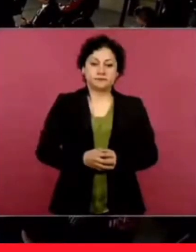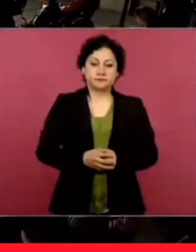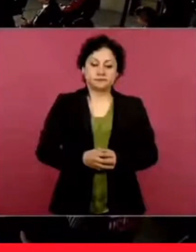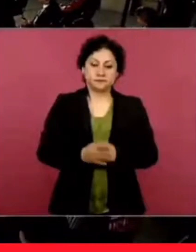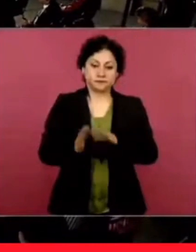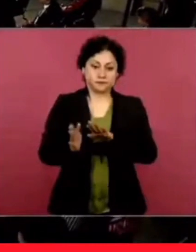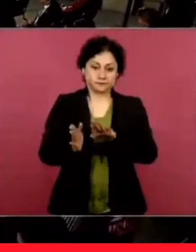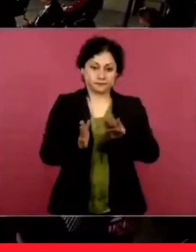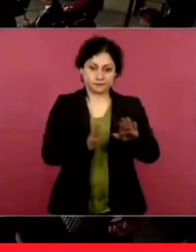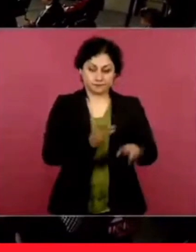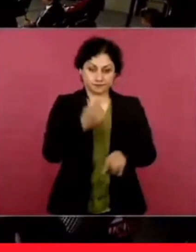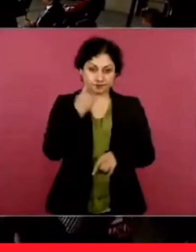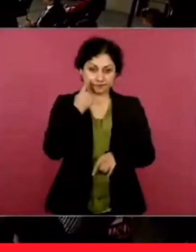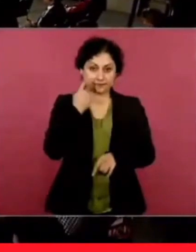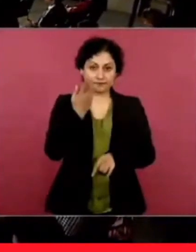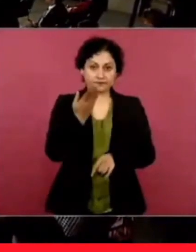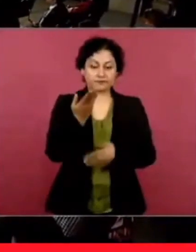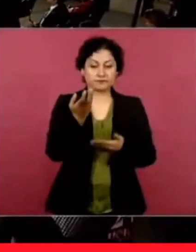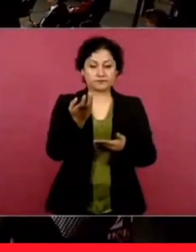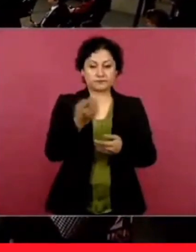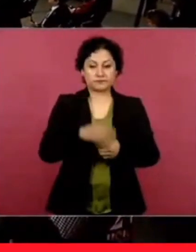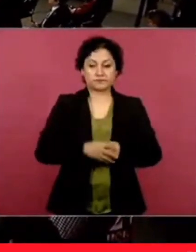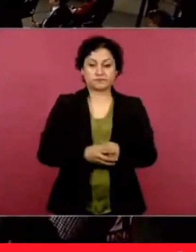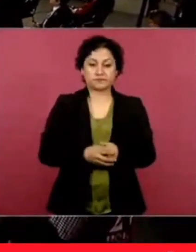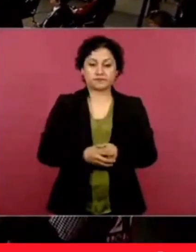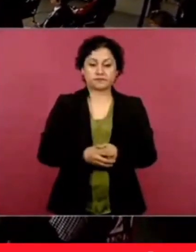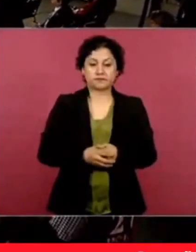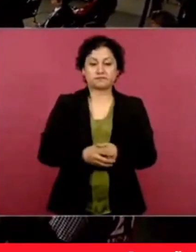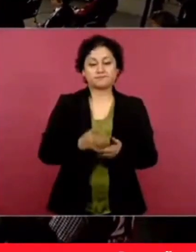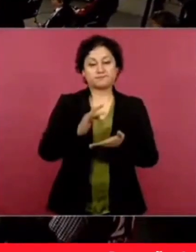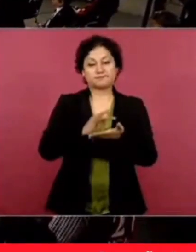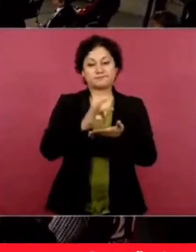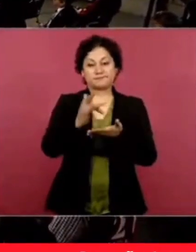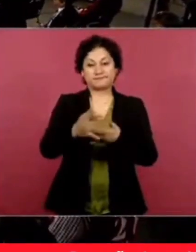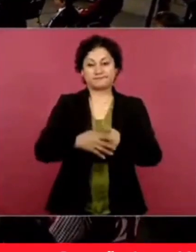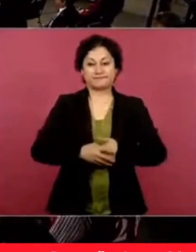que sigue Y eso es lo que podemos ver gracias